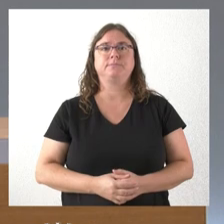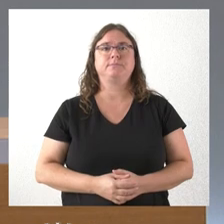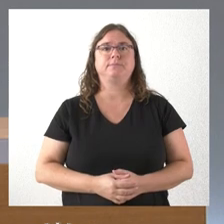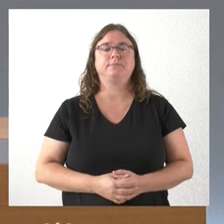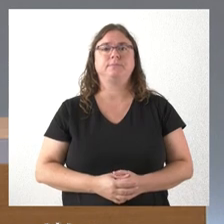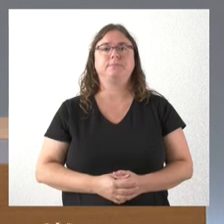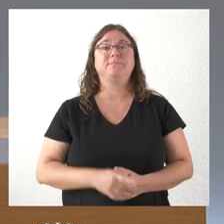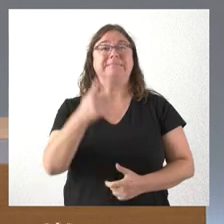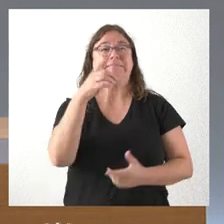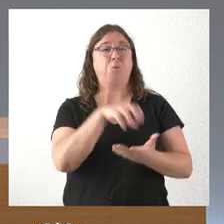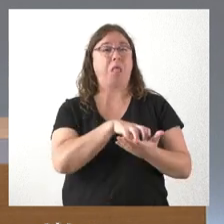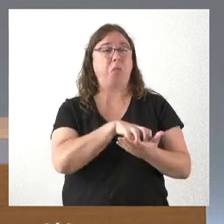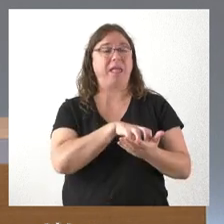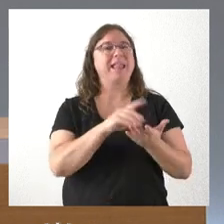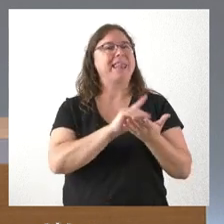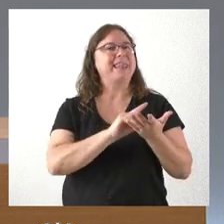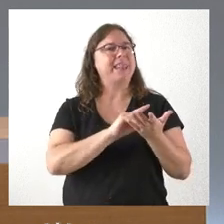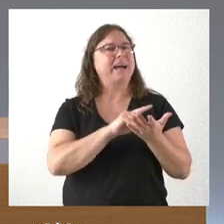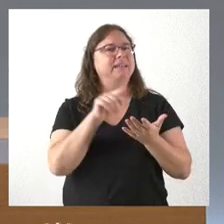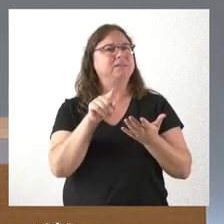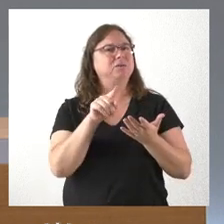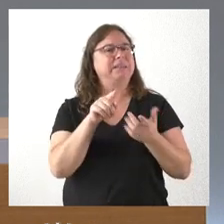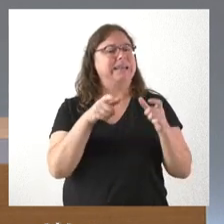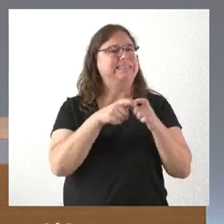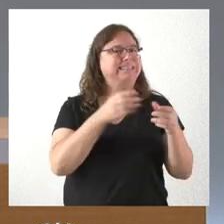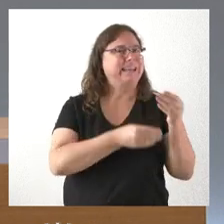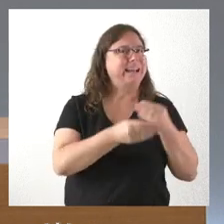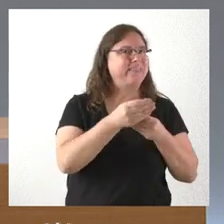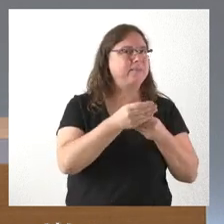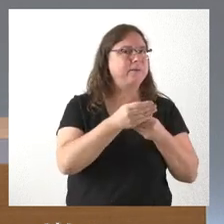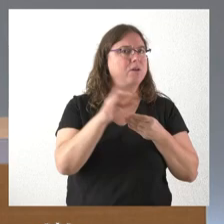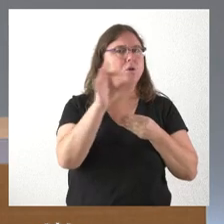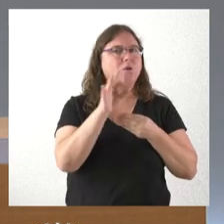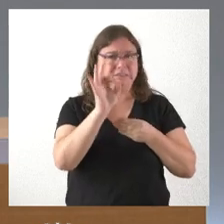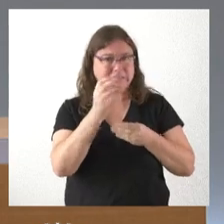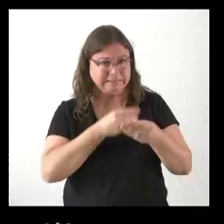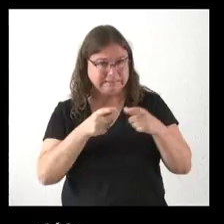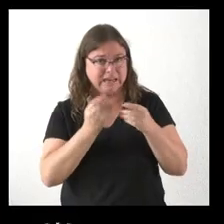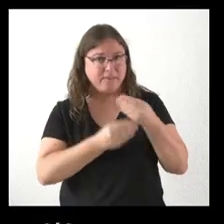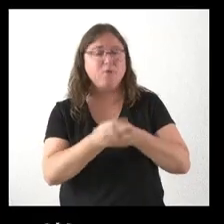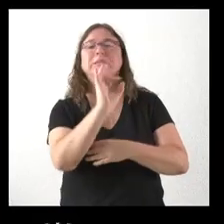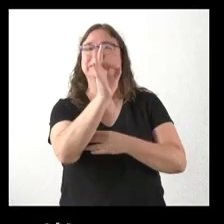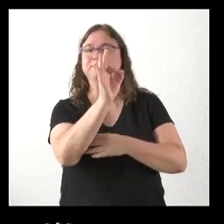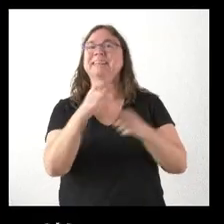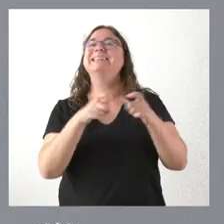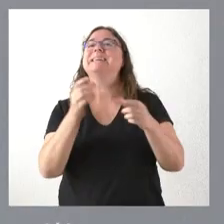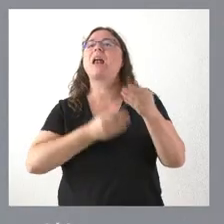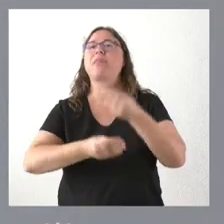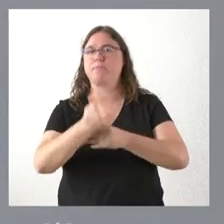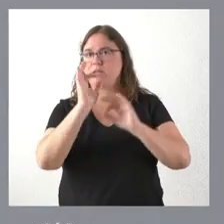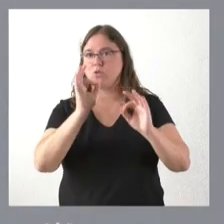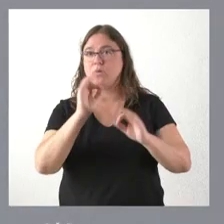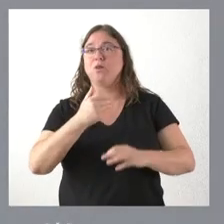una duda estos datos que nos da no sé si se refiere al cheque nacimiento entiendo que sí el cheque nacimiento porque